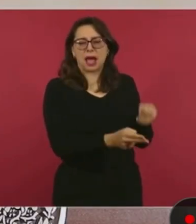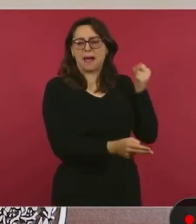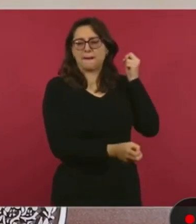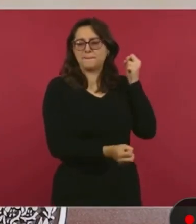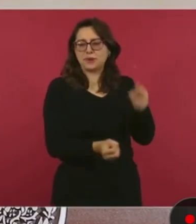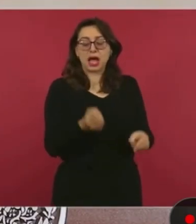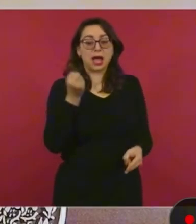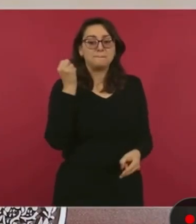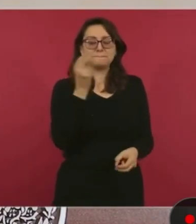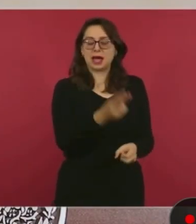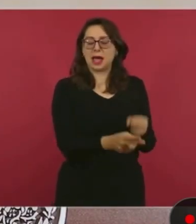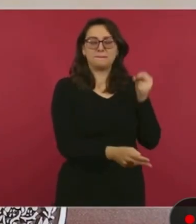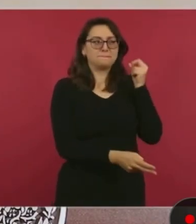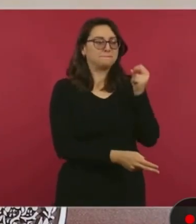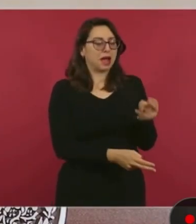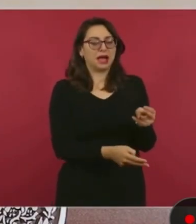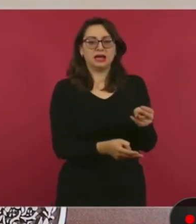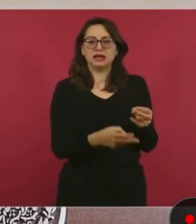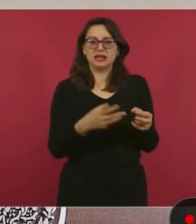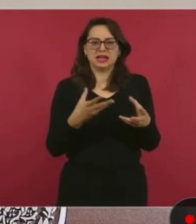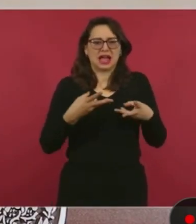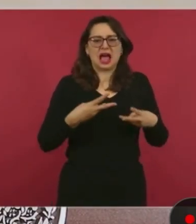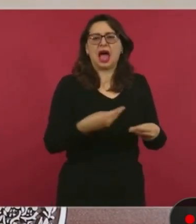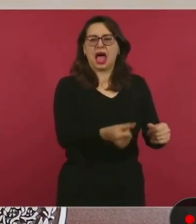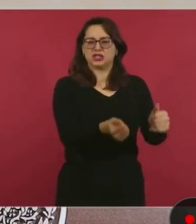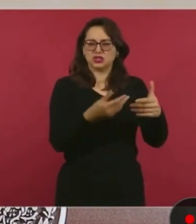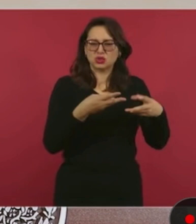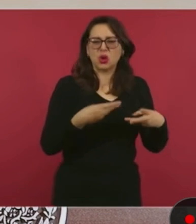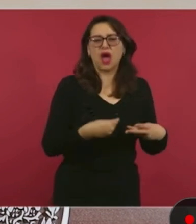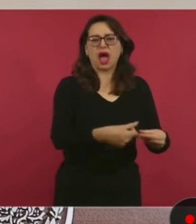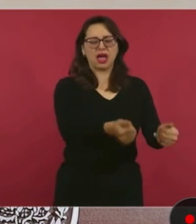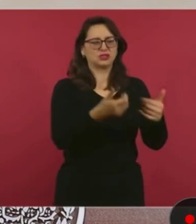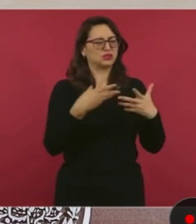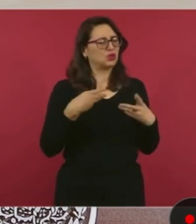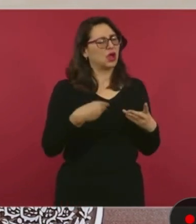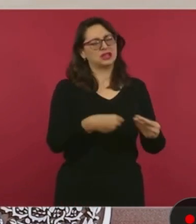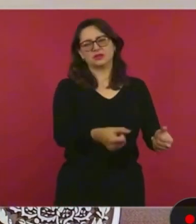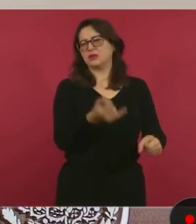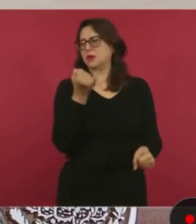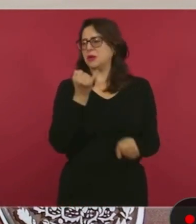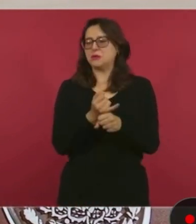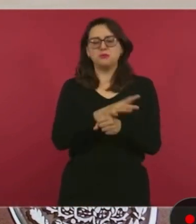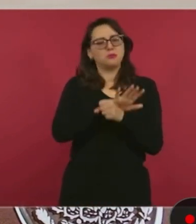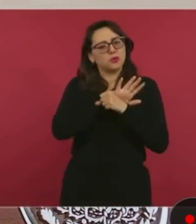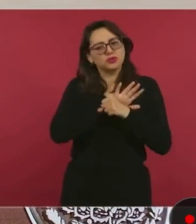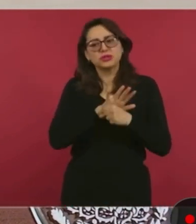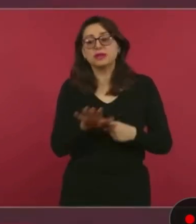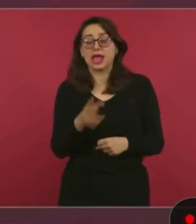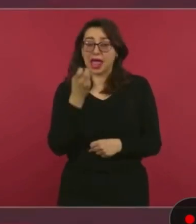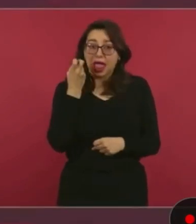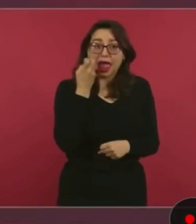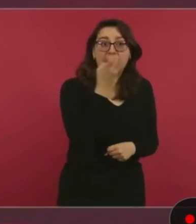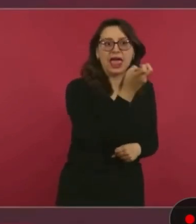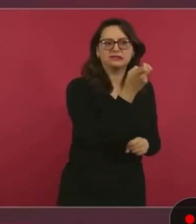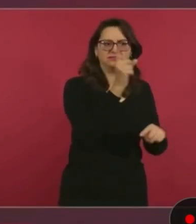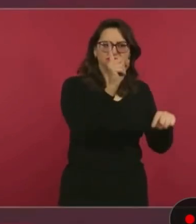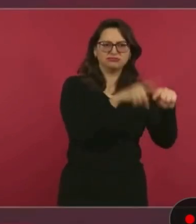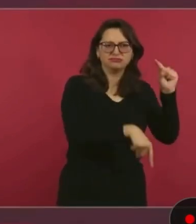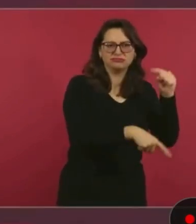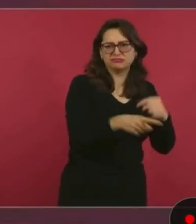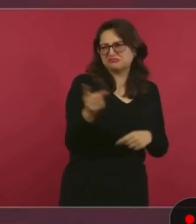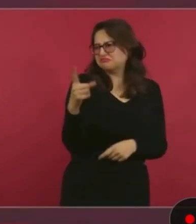Y es insultante lo que están ganando los ministros, alrededor de